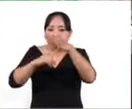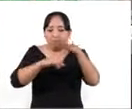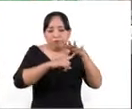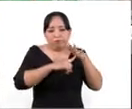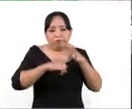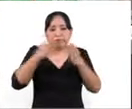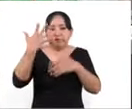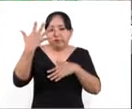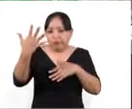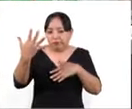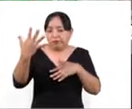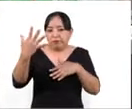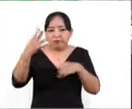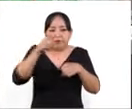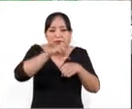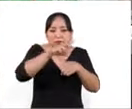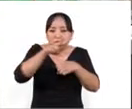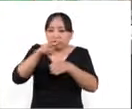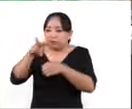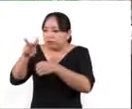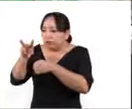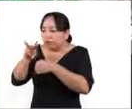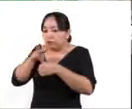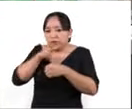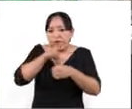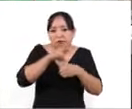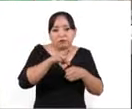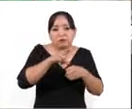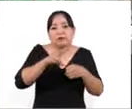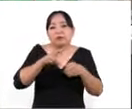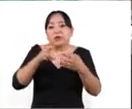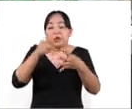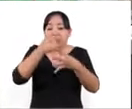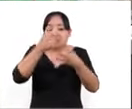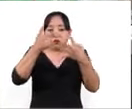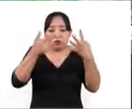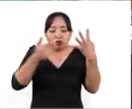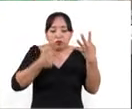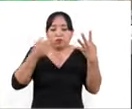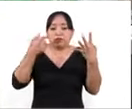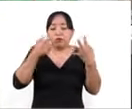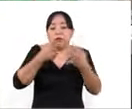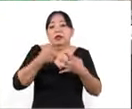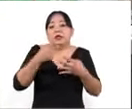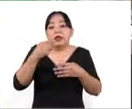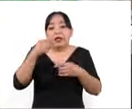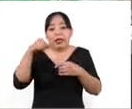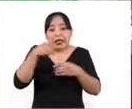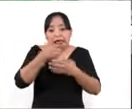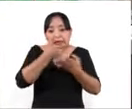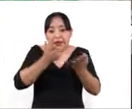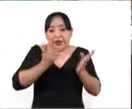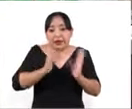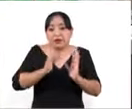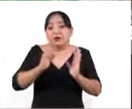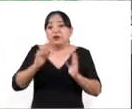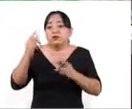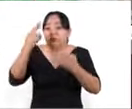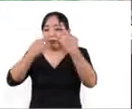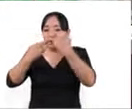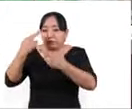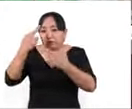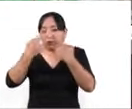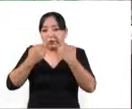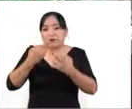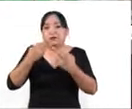momento. Si no hay daños mayores, entonces inicia todo el proceso de revisión de los daños menores a partir de las llamadas